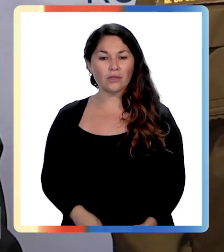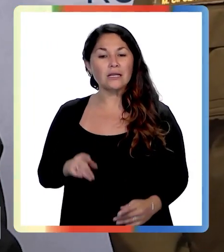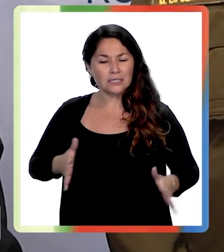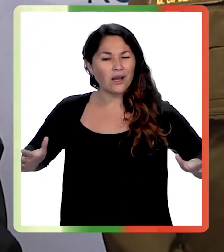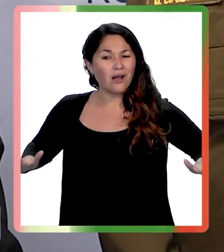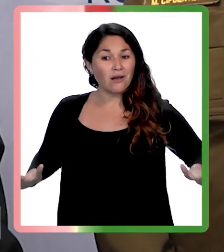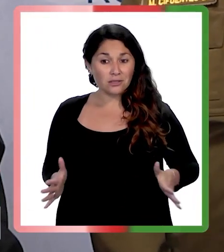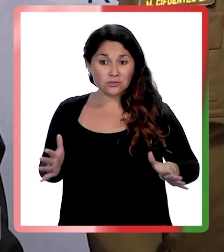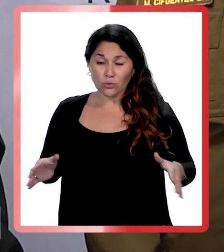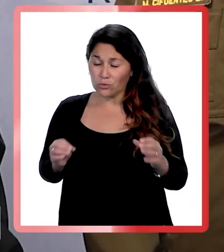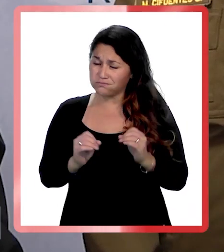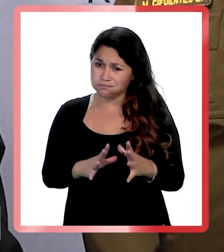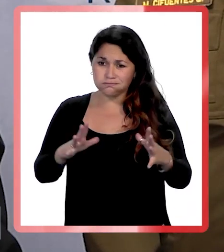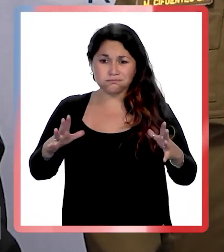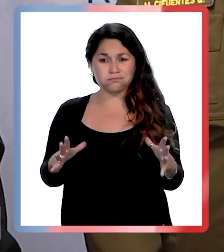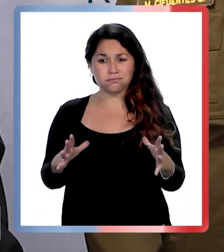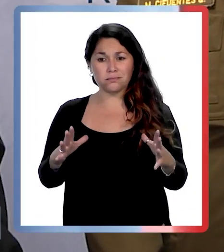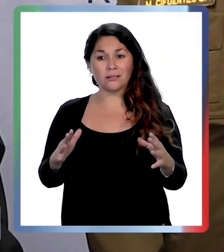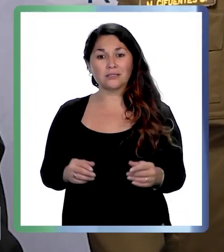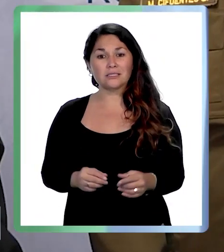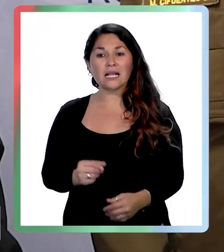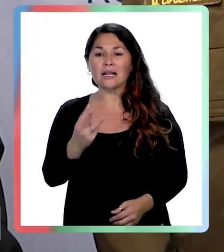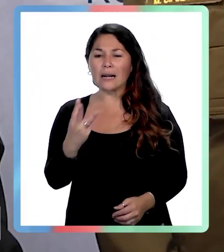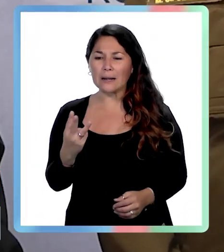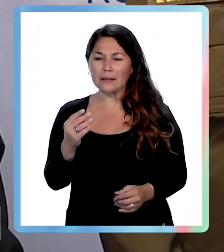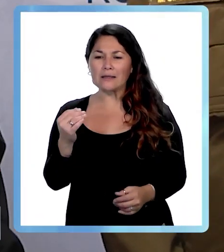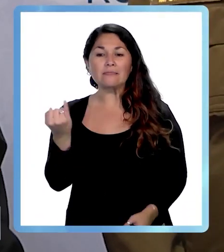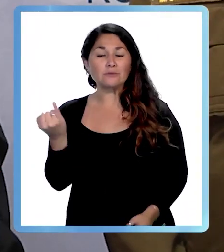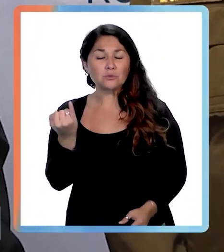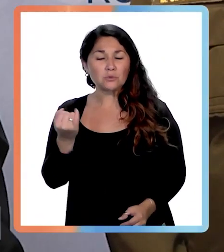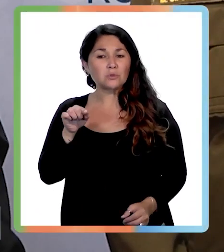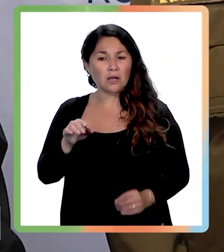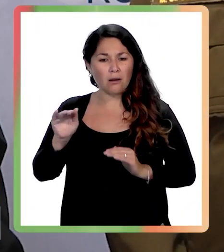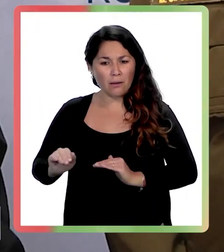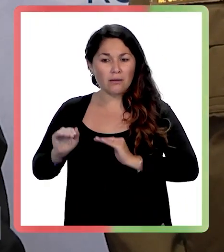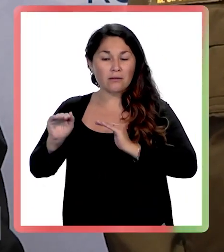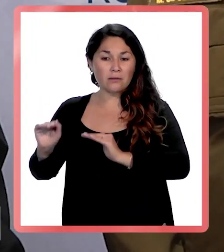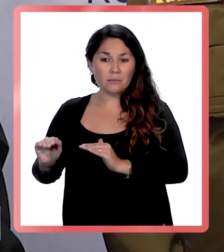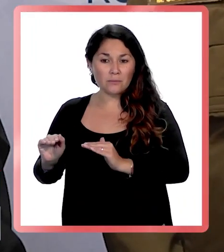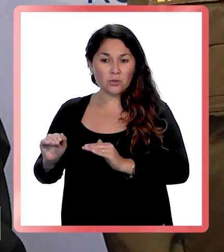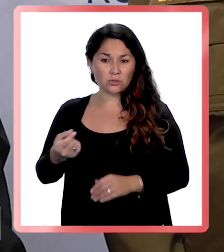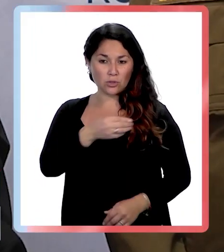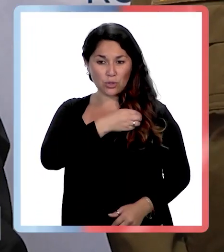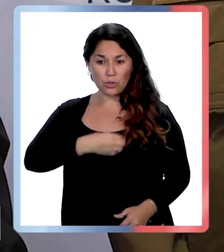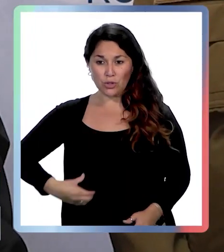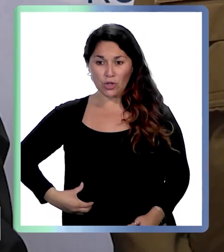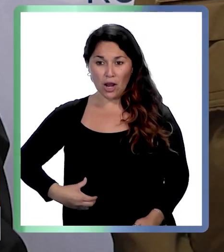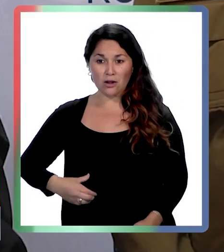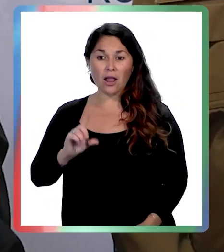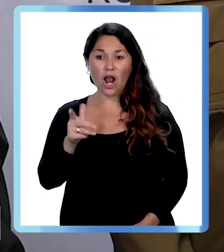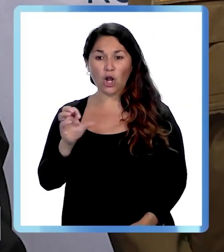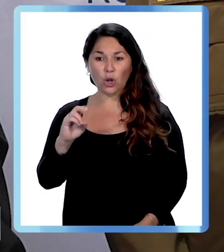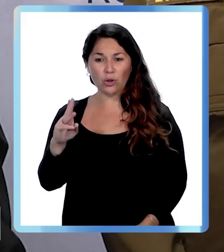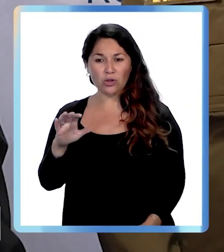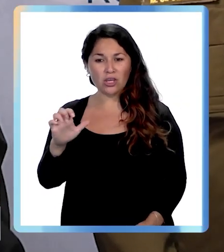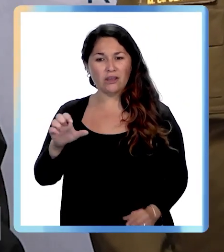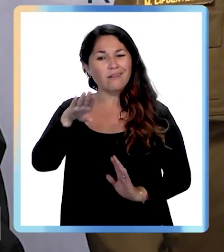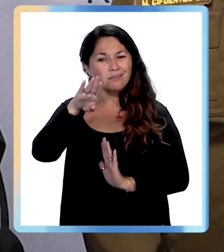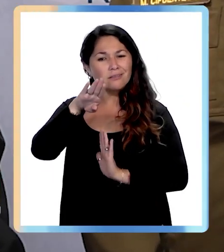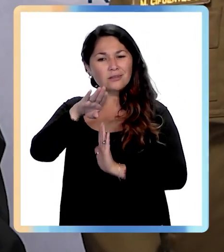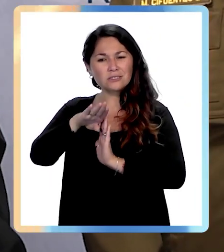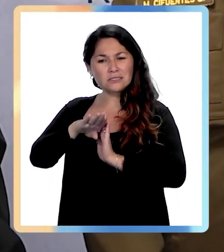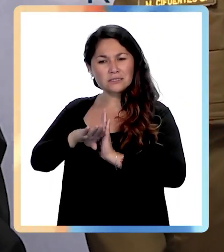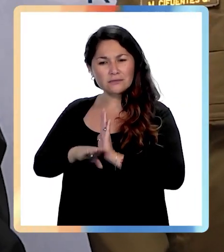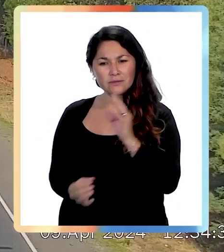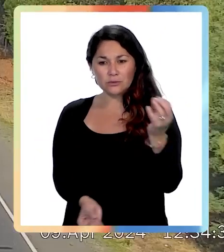un esfuerzo muy fuerte de las tres instituciones, lógicamente apoyado por el gobierno regional, en poder bajar